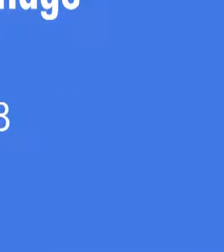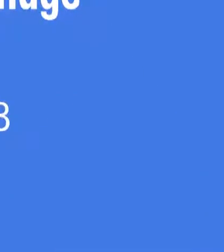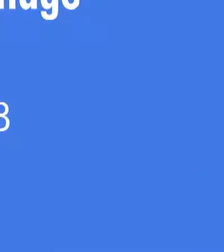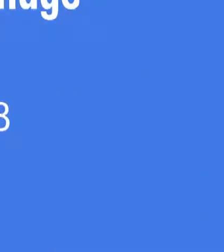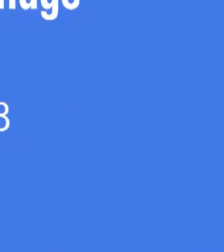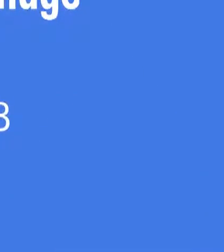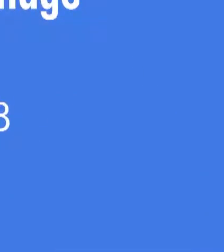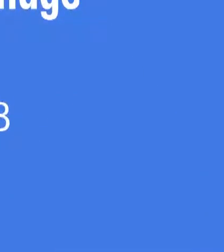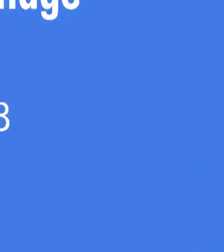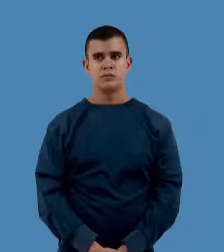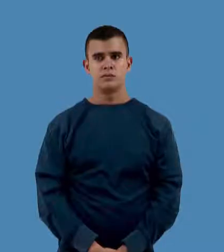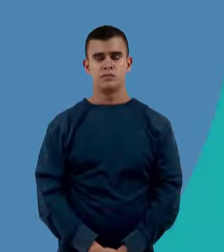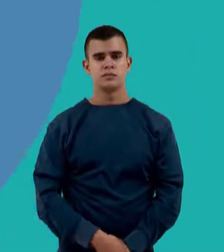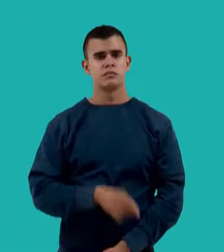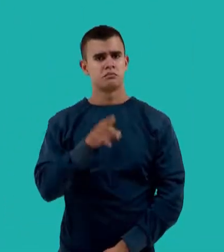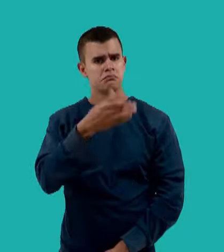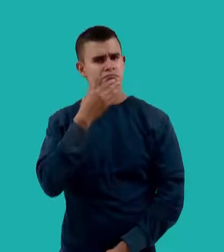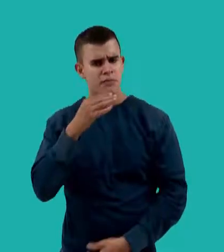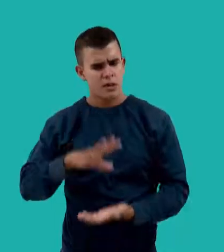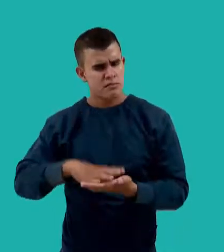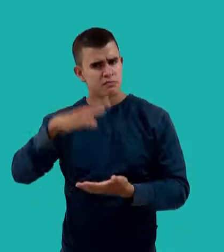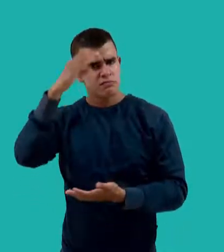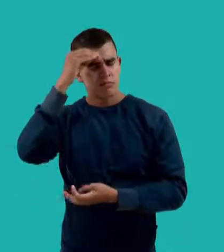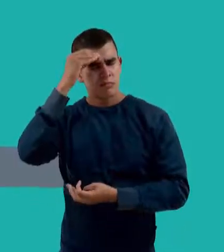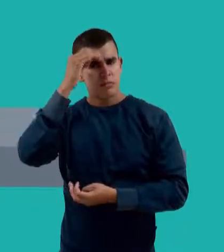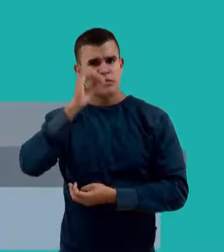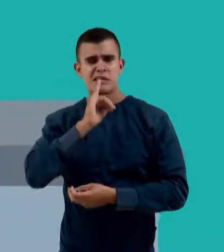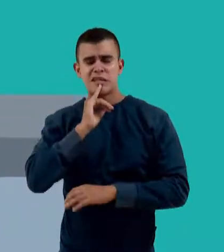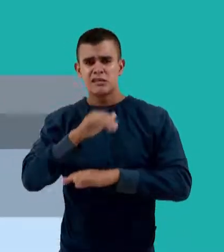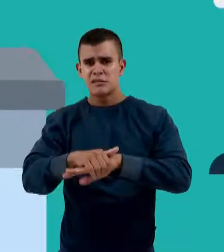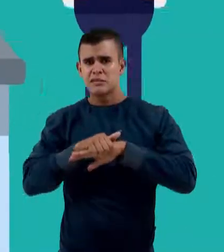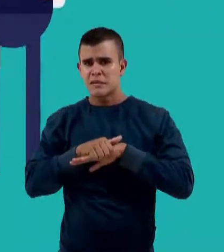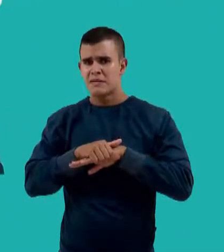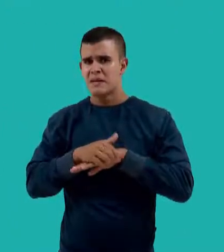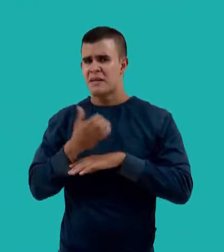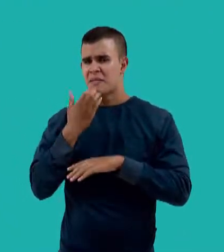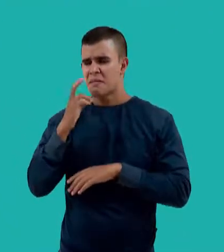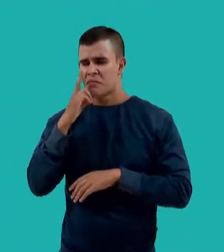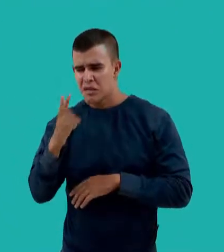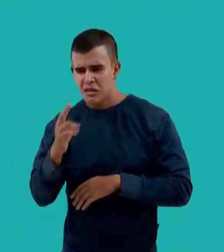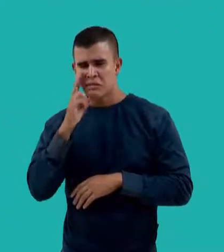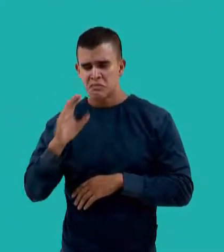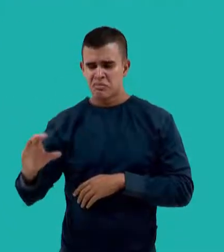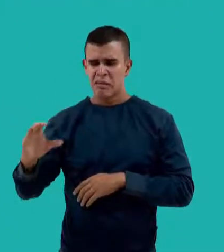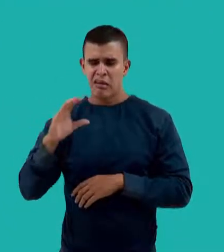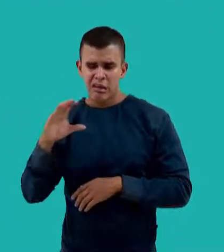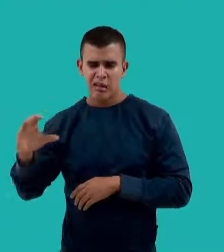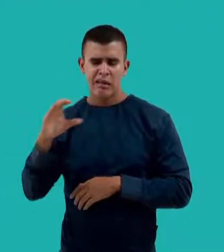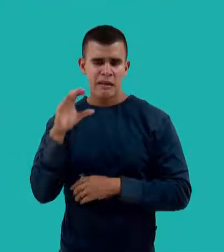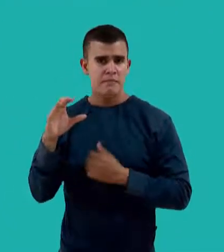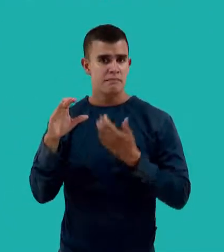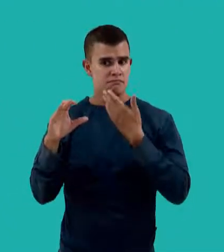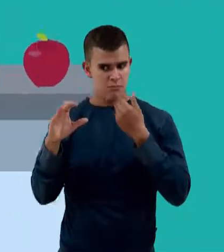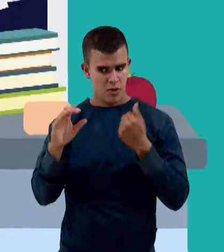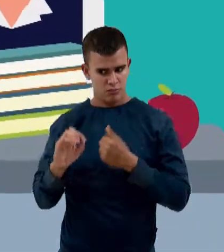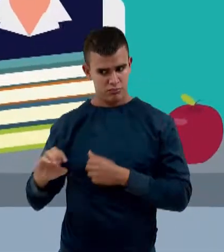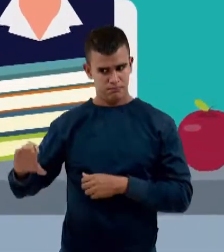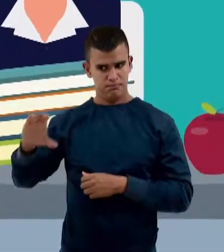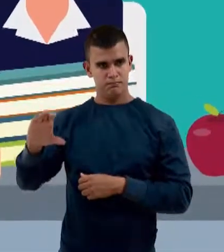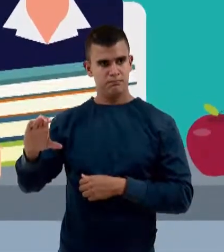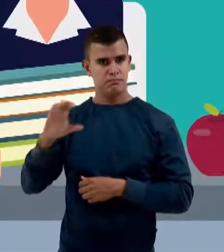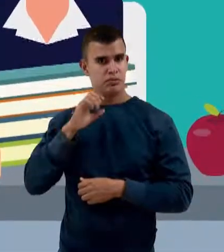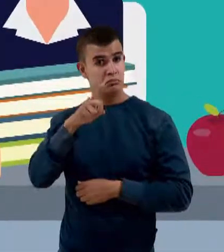vigilancia por el Ministerio de Educación Nacional. El dominio de un segundo idioma puede incrementar hasta en un 50% tu salario. Aprovecha